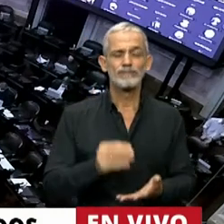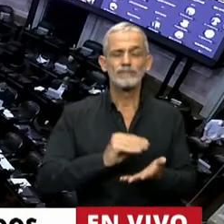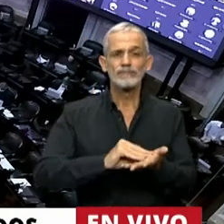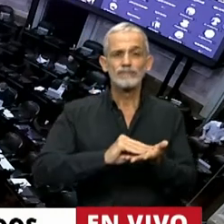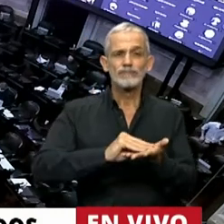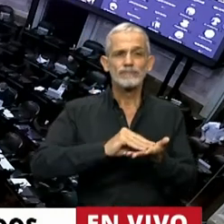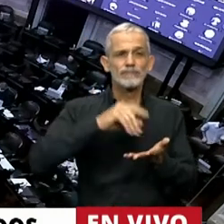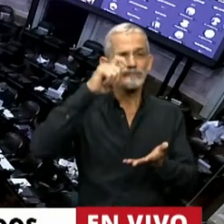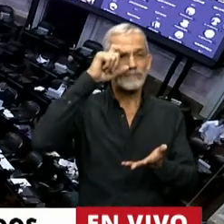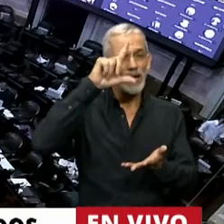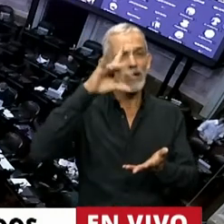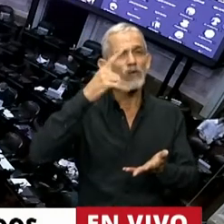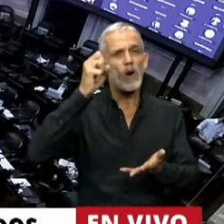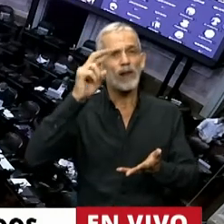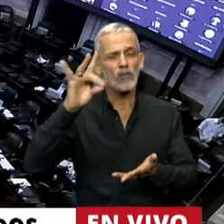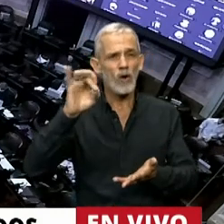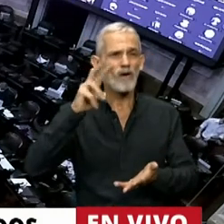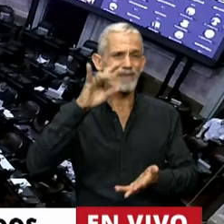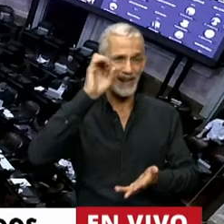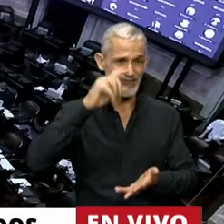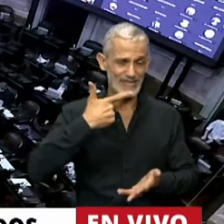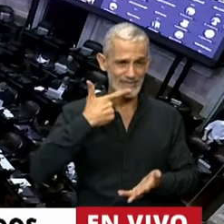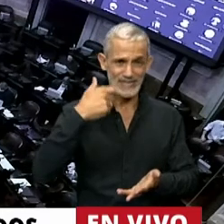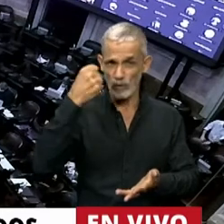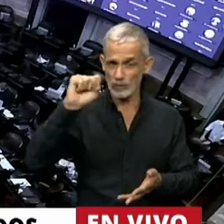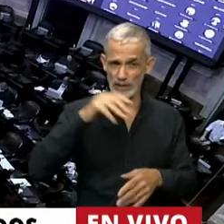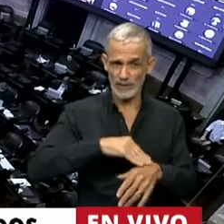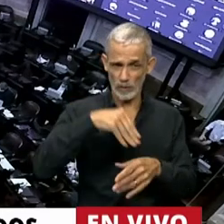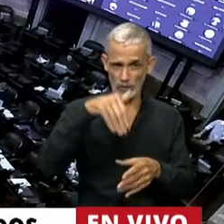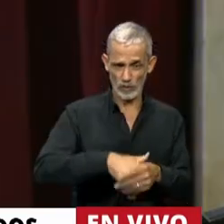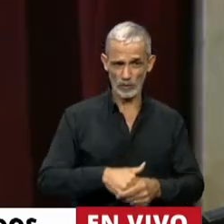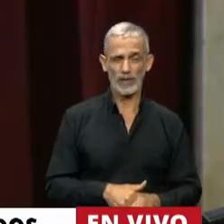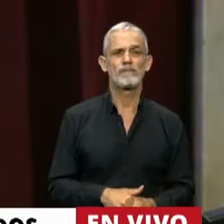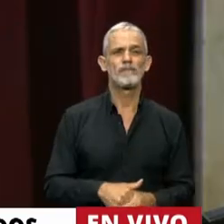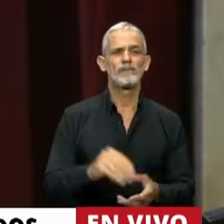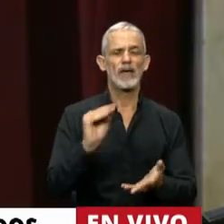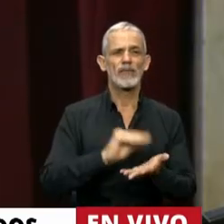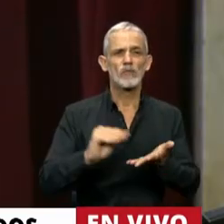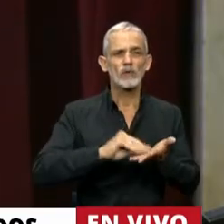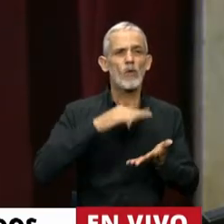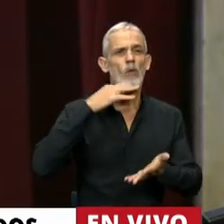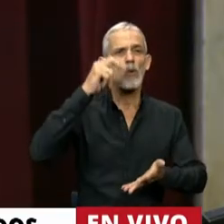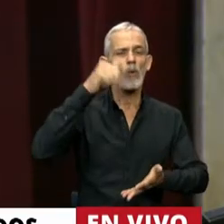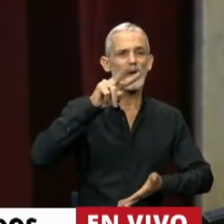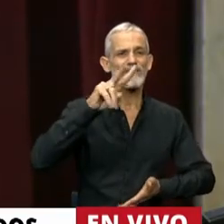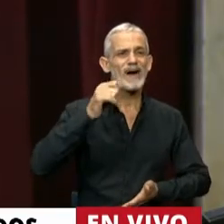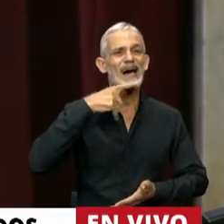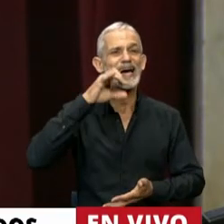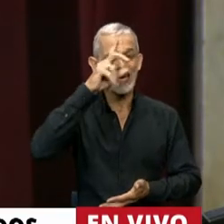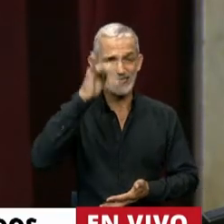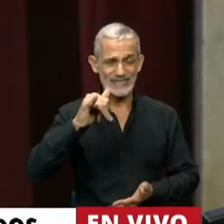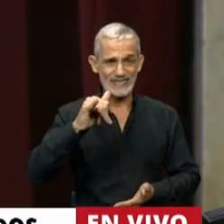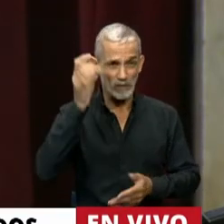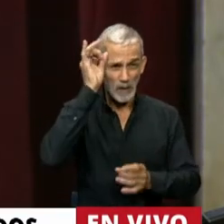Diputado Eduardo Valdés, ausente a la hora de votar. Diputado Juan Vázquez. Silencio,